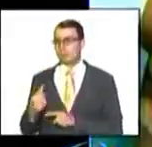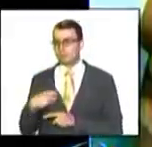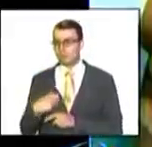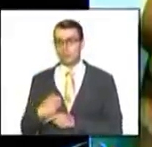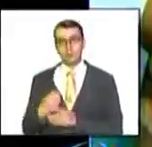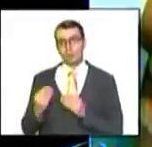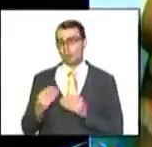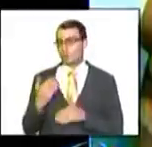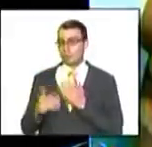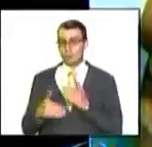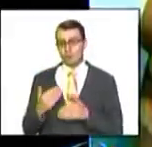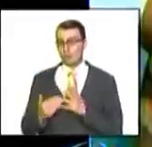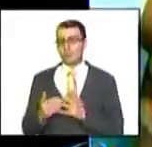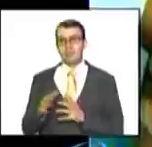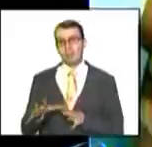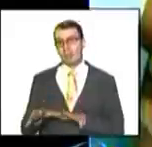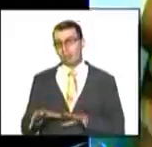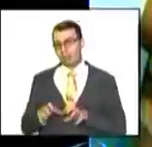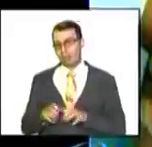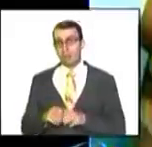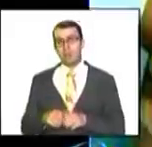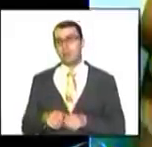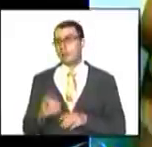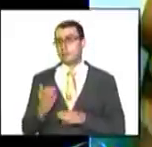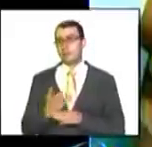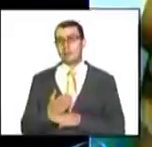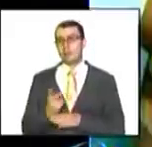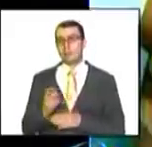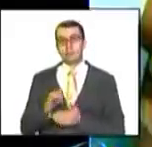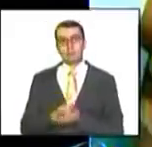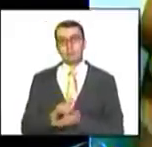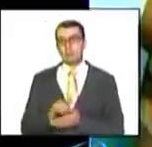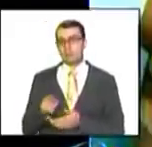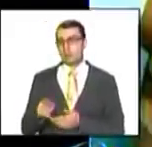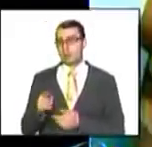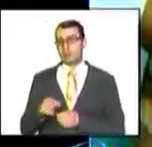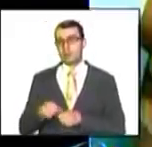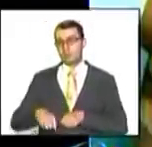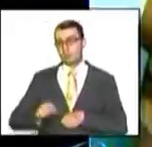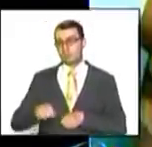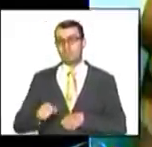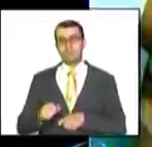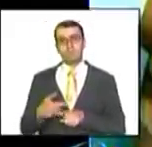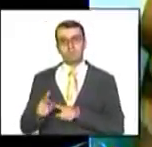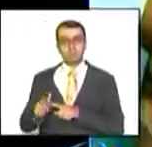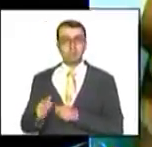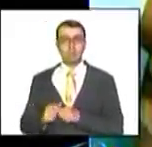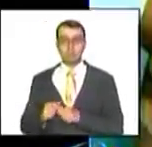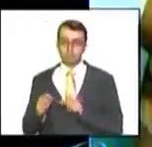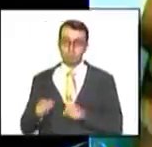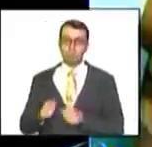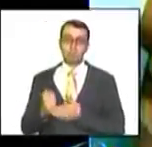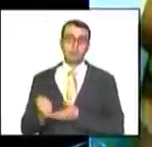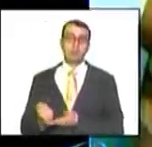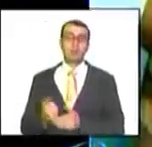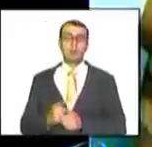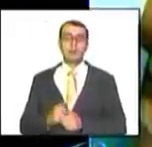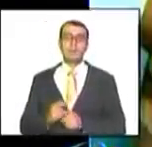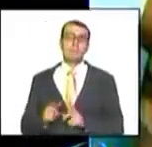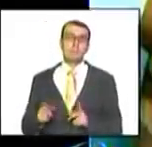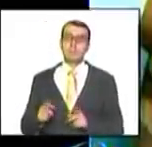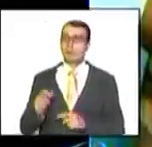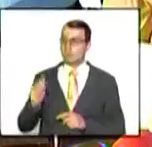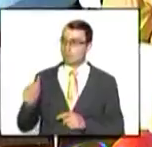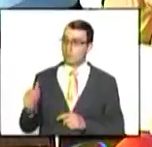procesos degenerativos, traumáticos que se presentan en la rodilla. Y esto es una gran posibilidad, pero algo que él hace